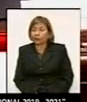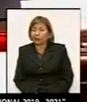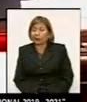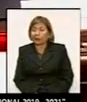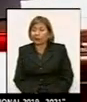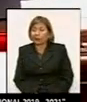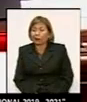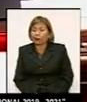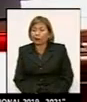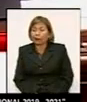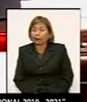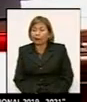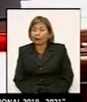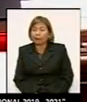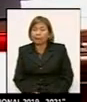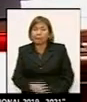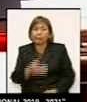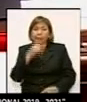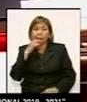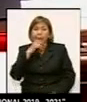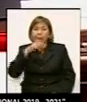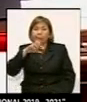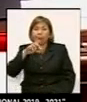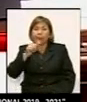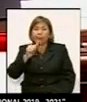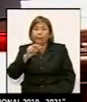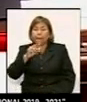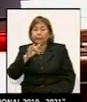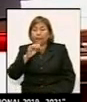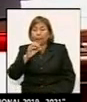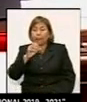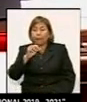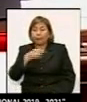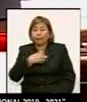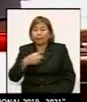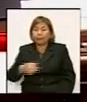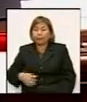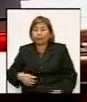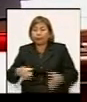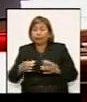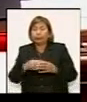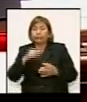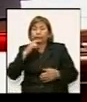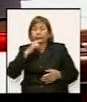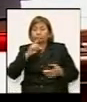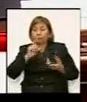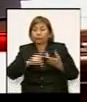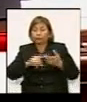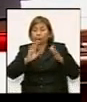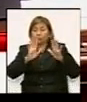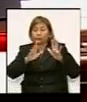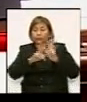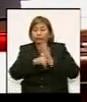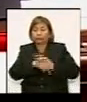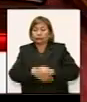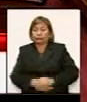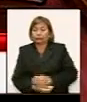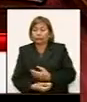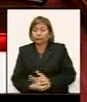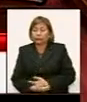Tiene el uso de la palabra la señora congresista Pariona Targhi en su condición de presidenta de la Comisión de la Mujer hasta por 10 minutos.